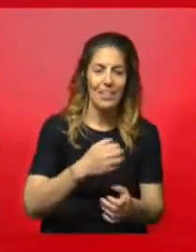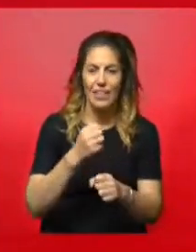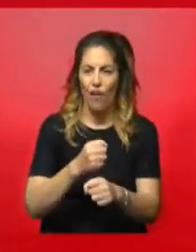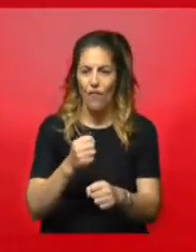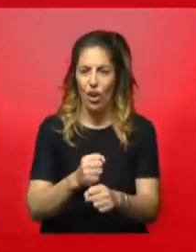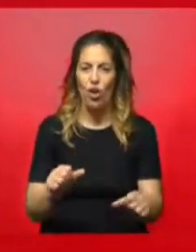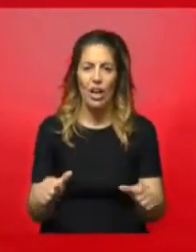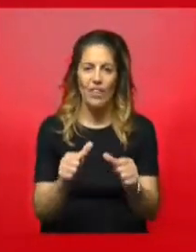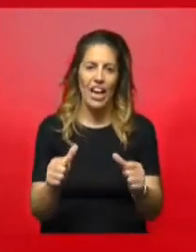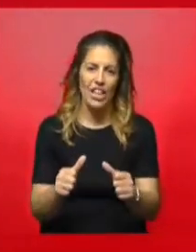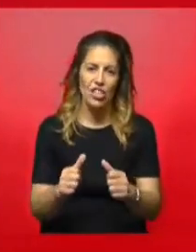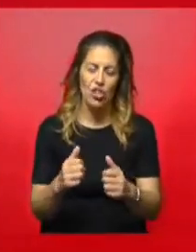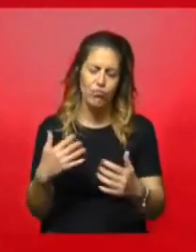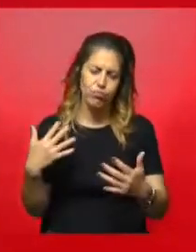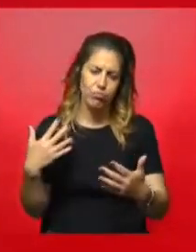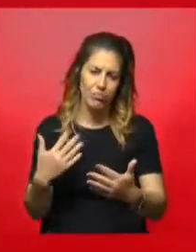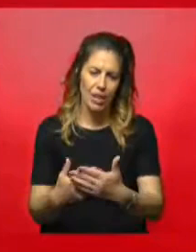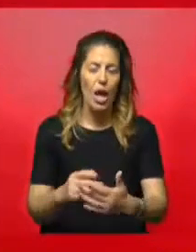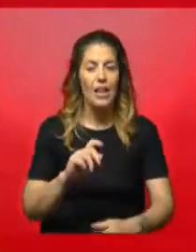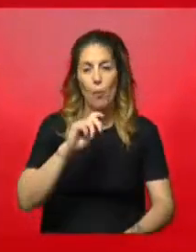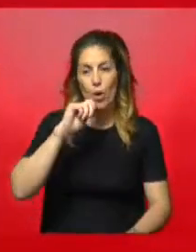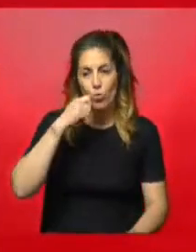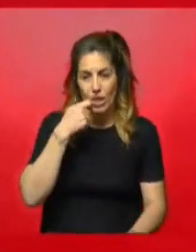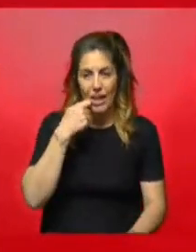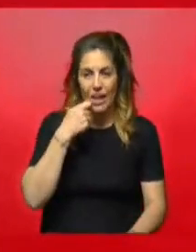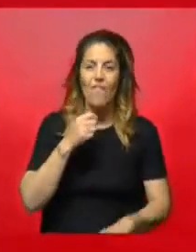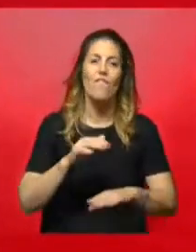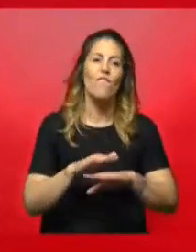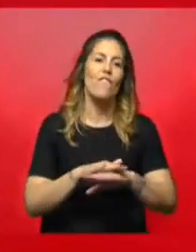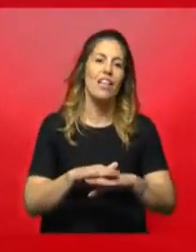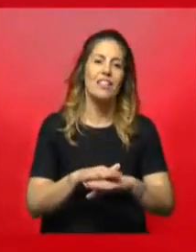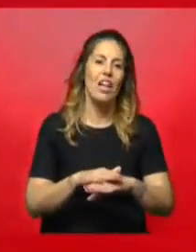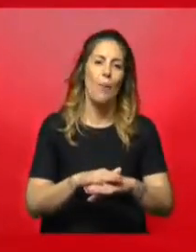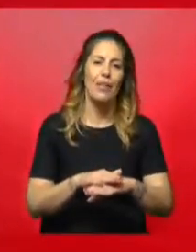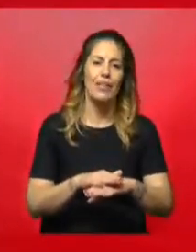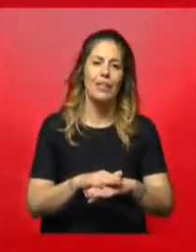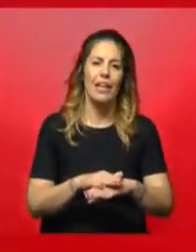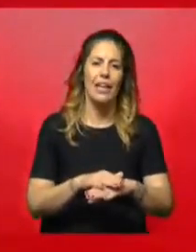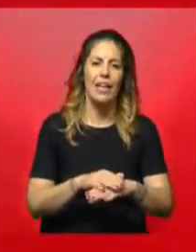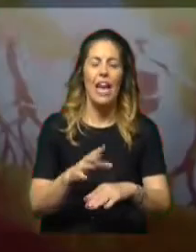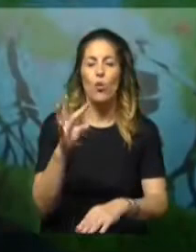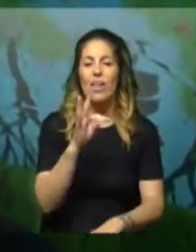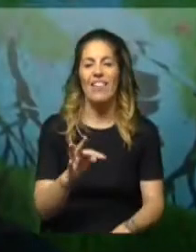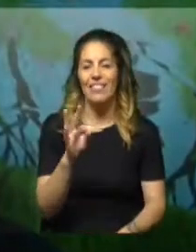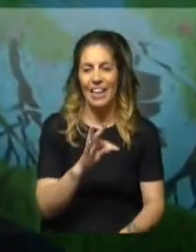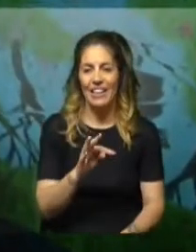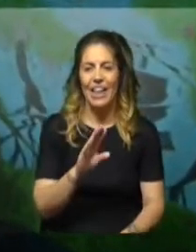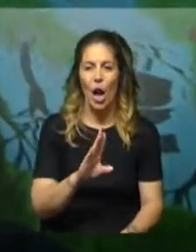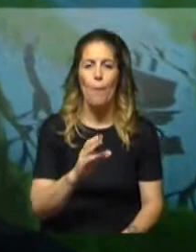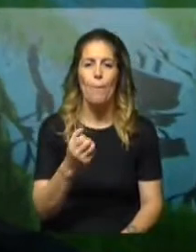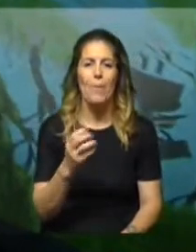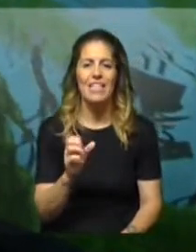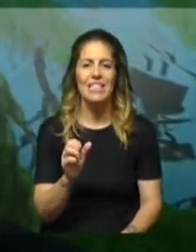dicho a través del tiempo que me gustaran básicamente digo mucho trabajo en pastel tiza que es una técnica que recurrente que me gusta mucho